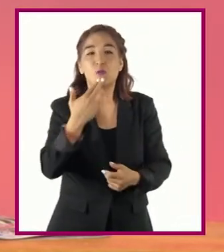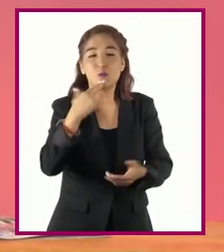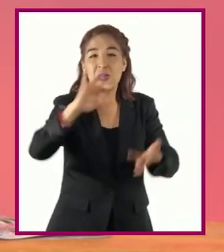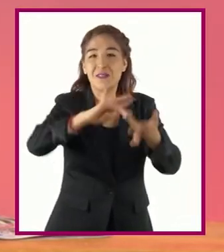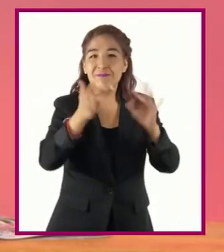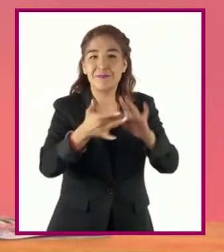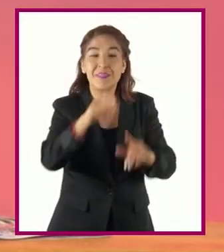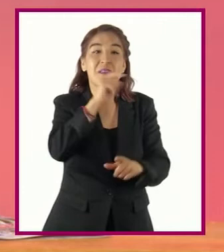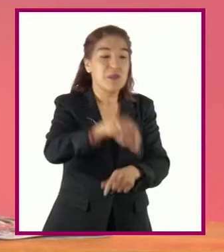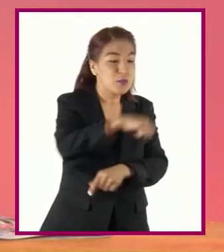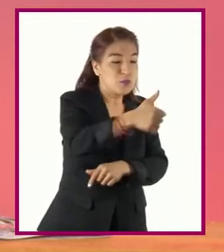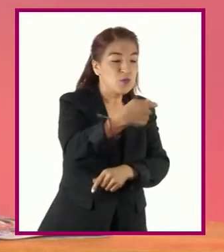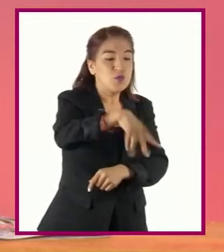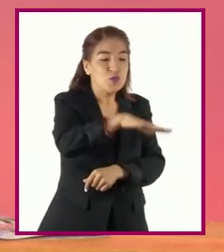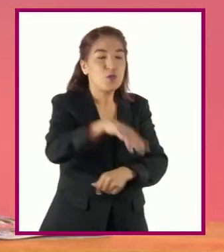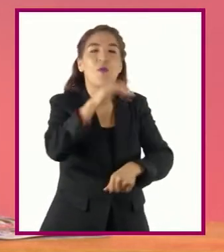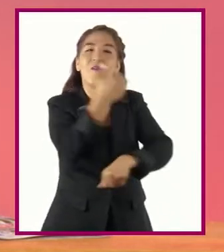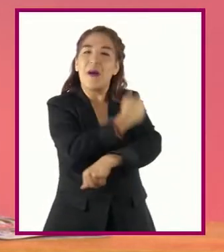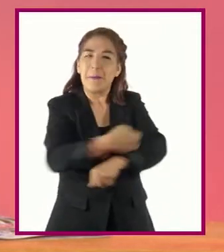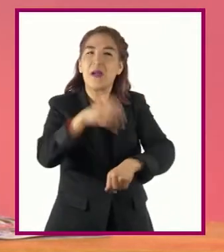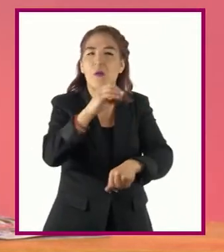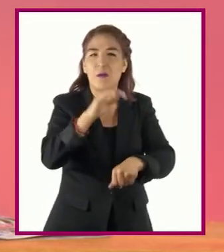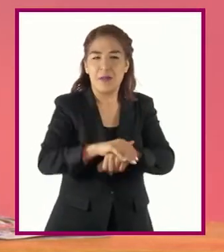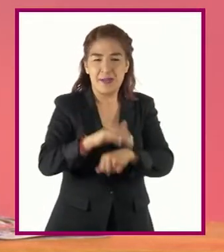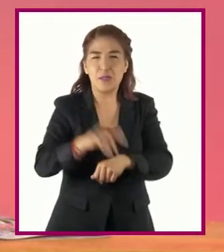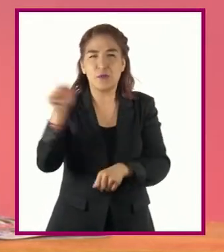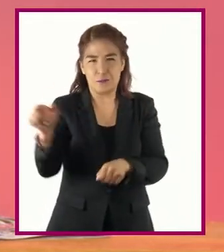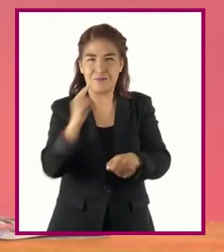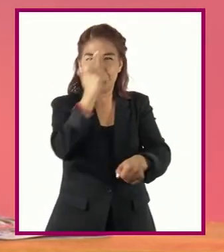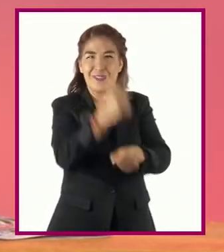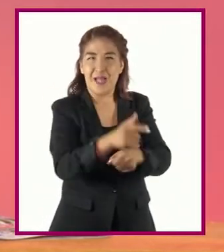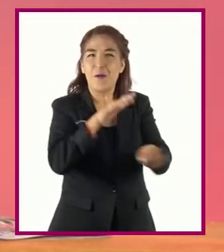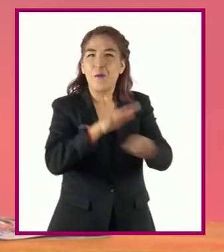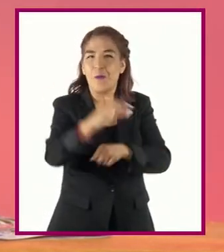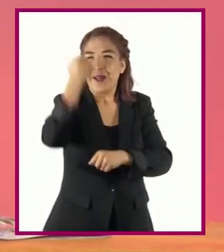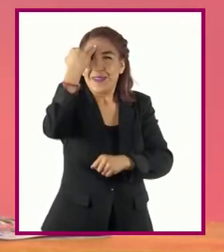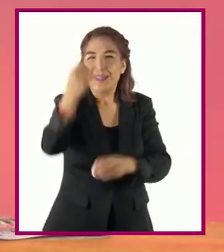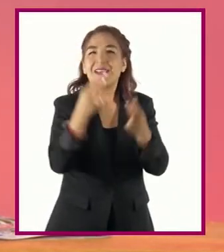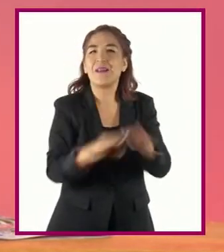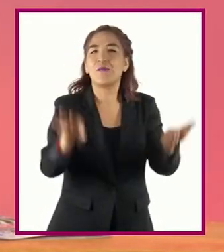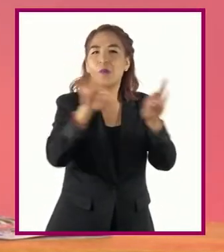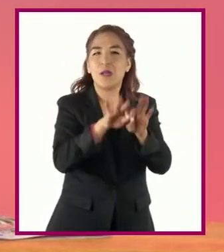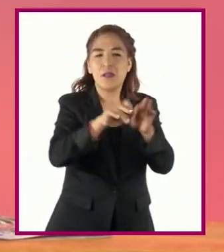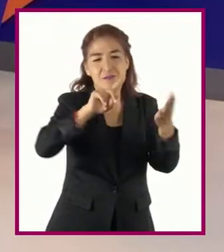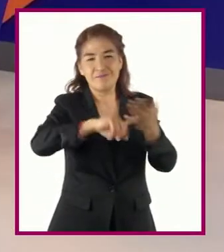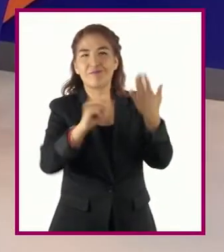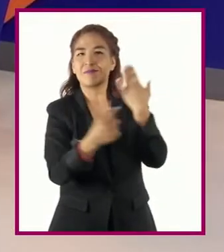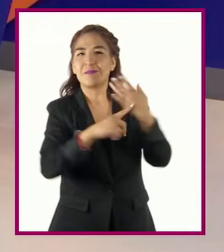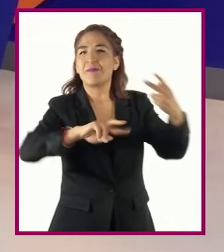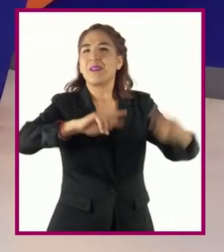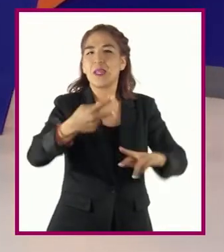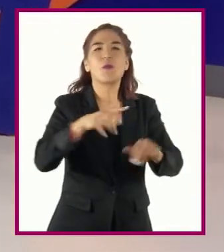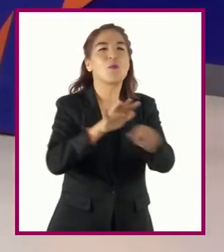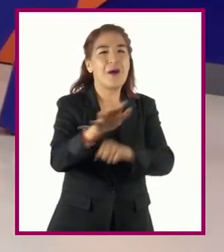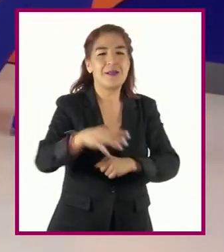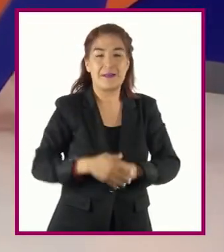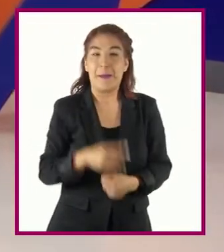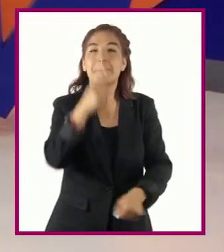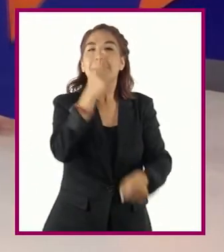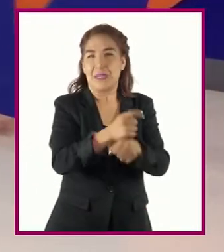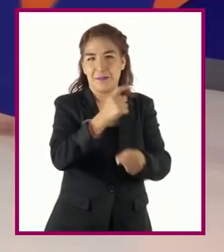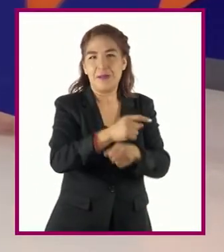rodean. ¿Puedes identificar la idea inicial y la que se contrapone? Primero señala